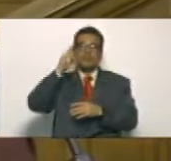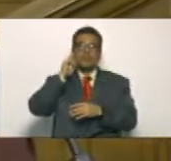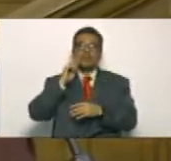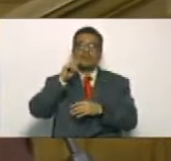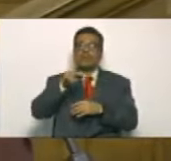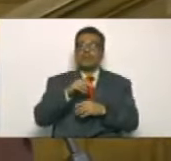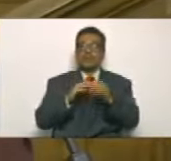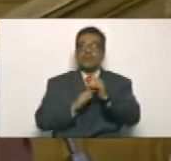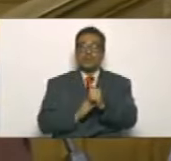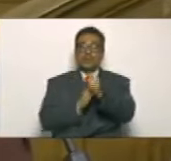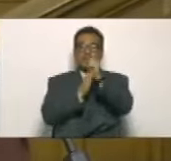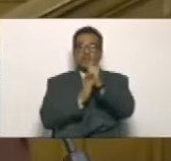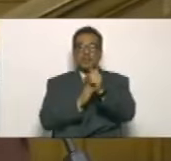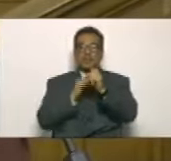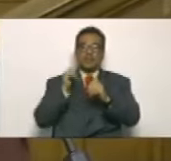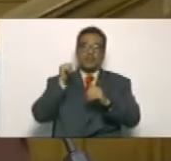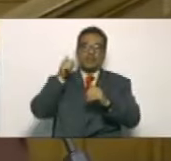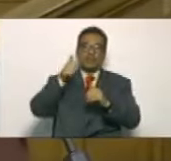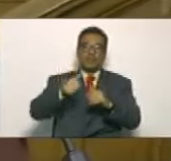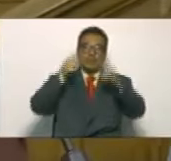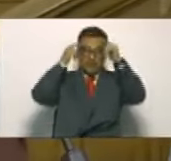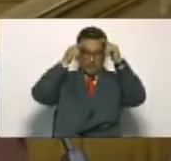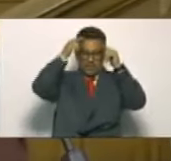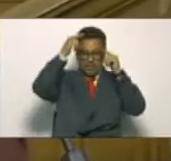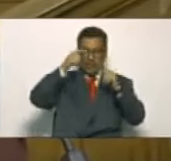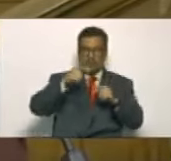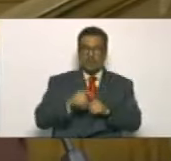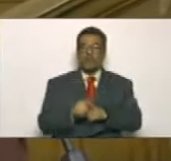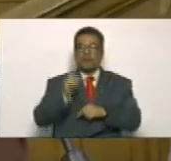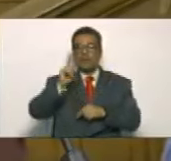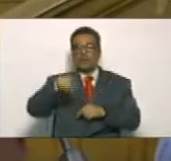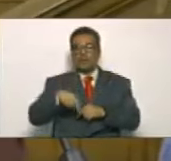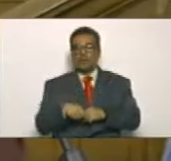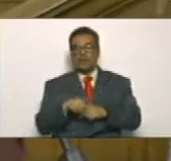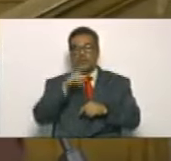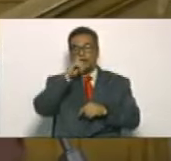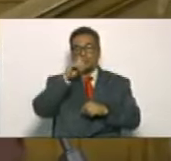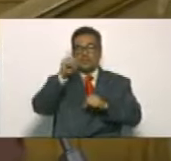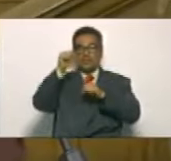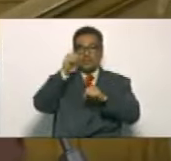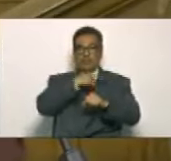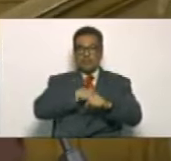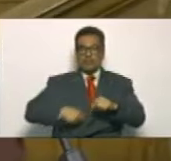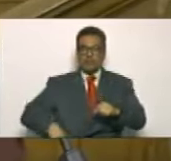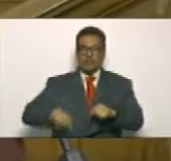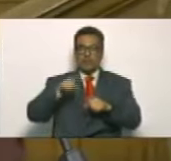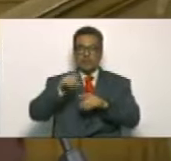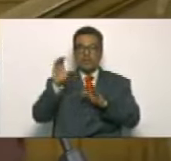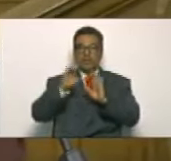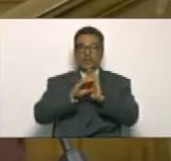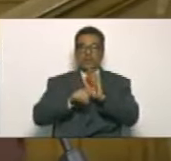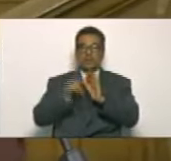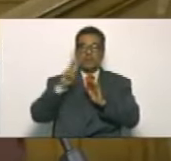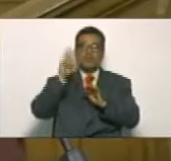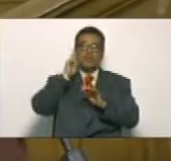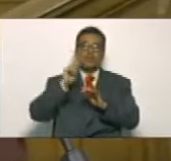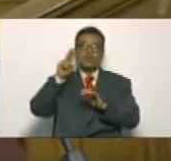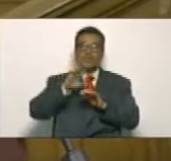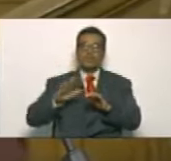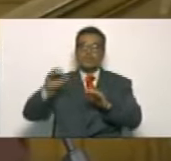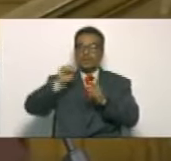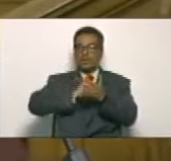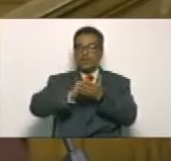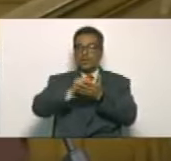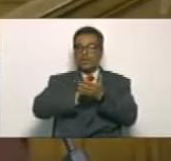Bolivariana, liderada por el comandante eterno Hugo Rafael Chávez Frías y el presidente Nicolás Maduro Moros, de conformidad